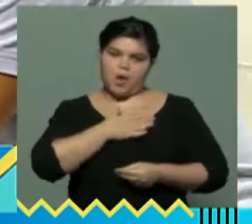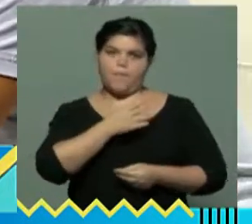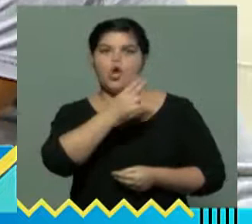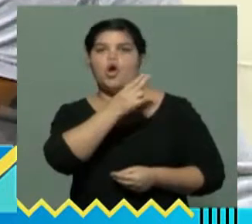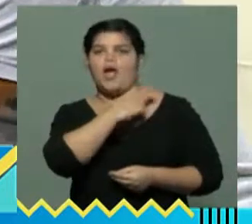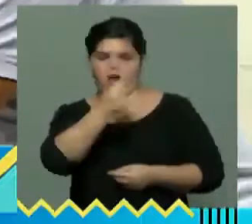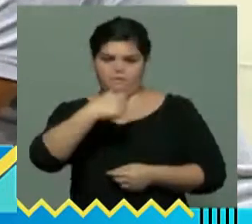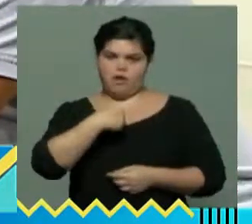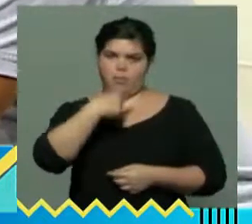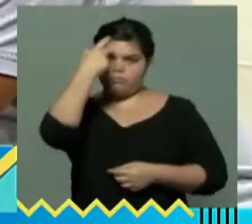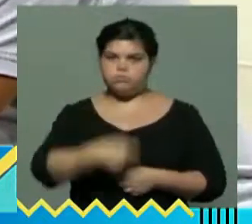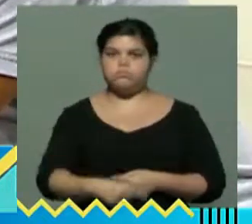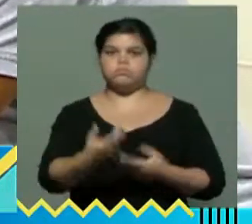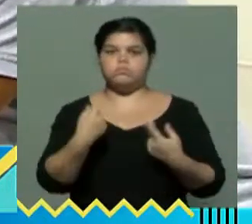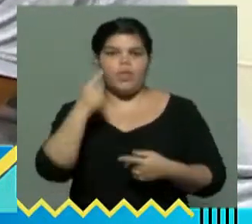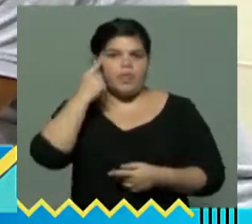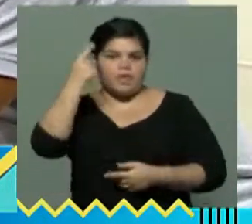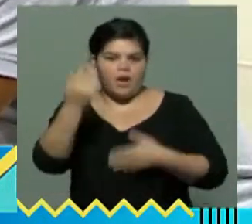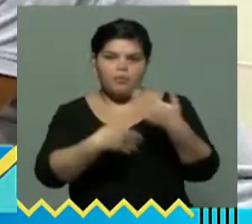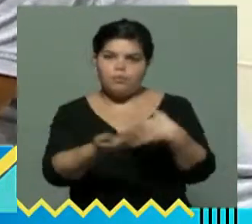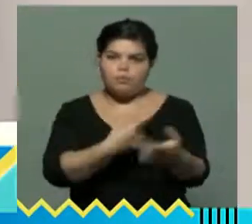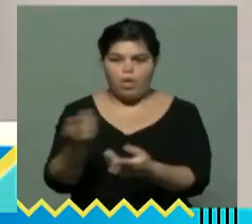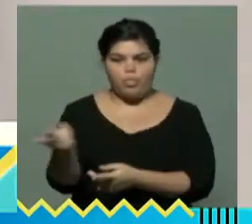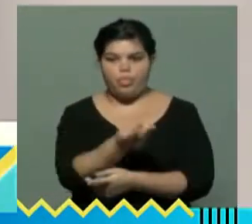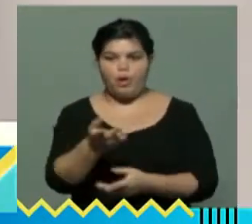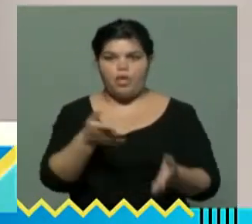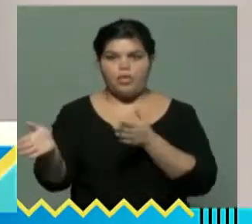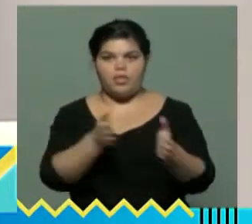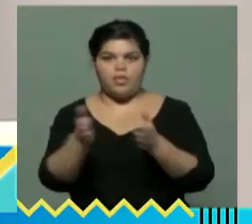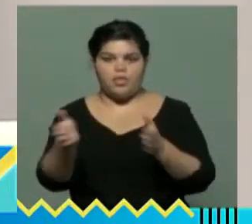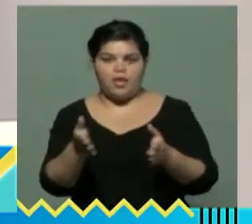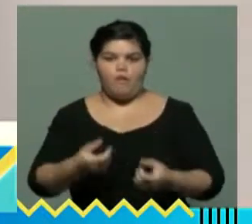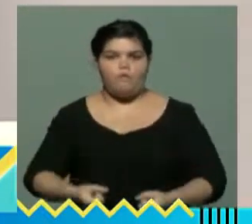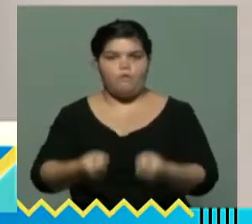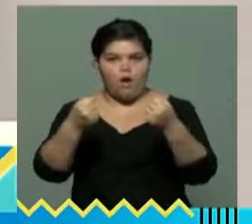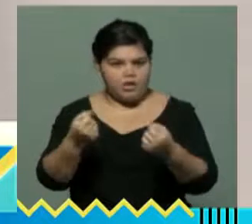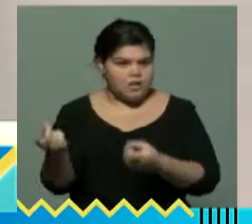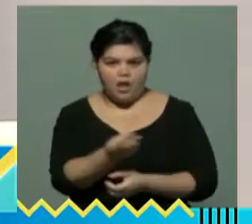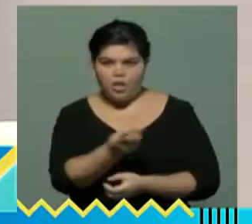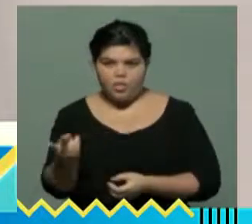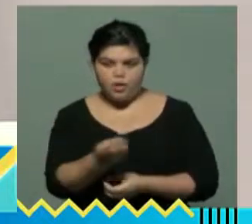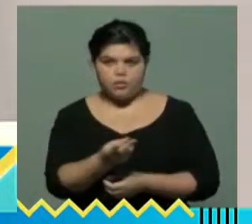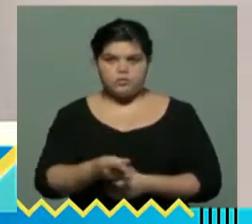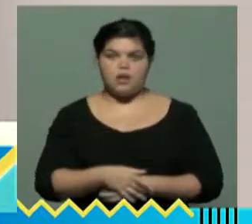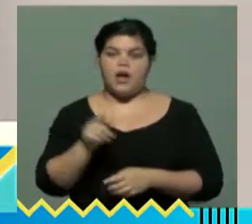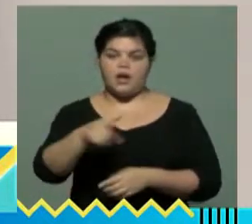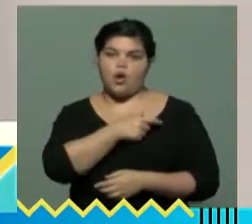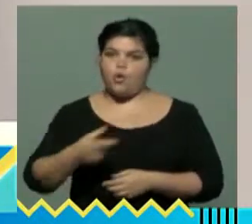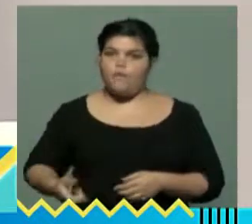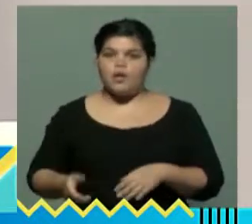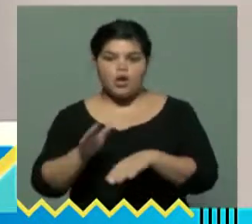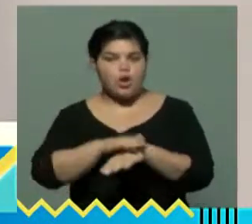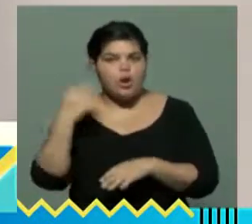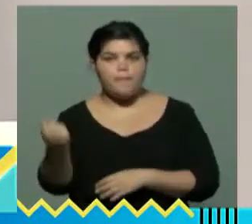de desarrollar su idea, y son dos polos que estamos, o dos patas que estamos intentando fortalecer. Sí. Así que en ese sentido el rol del Estado es muy